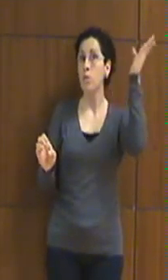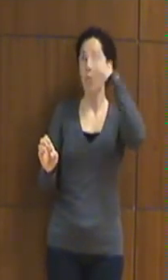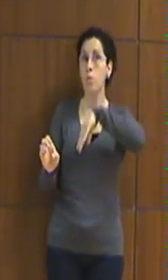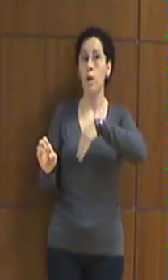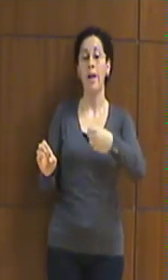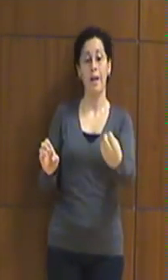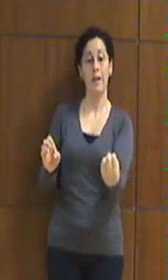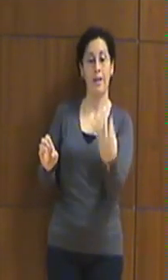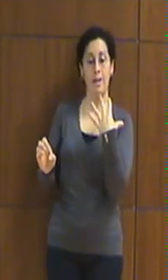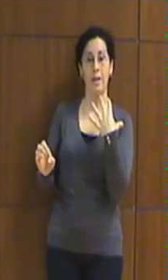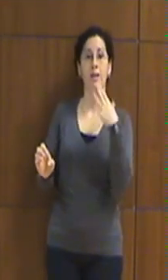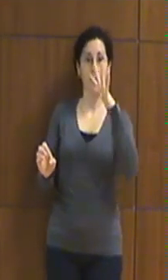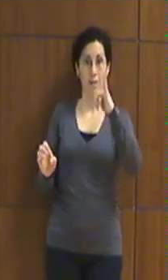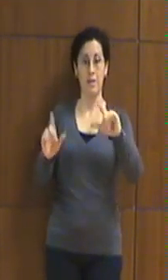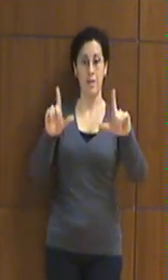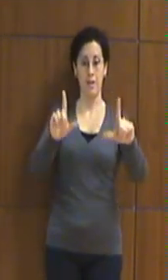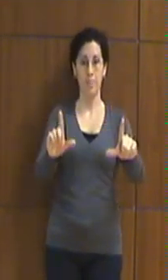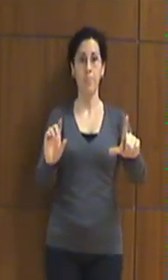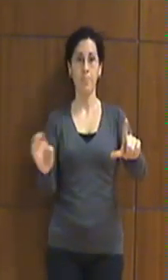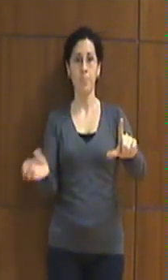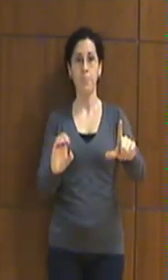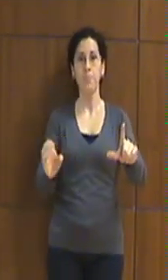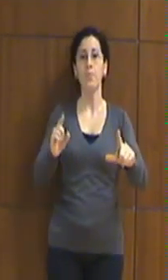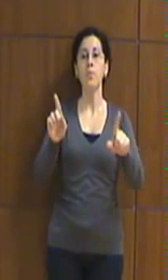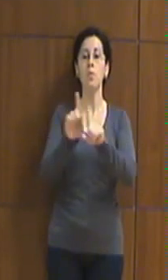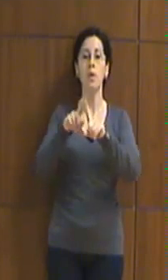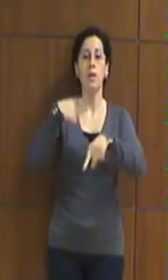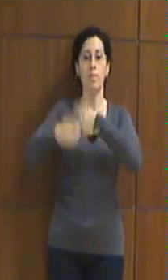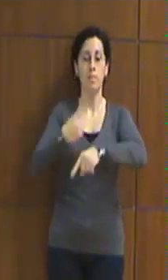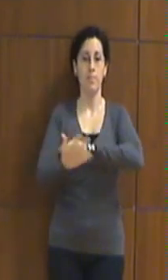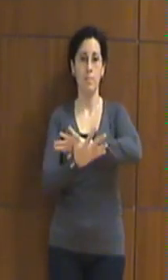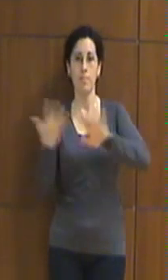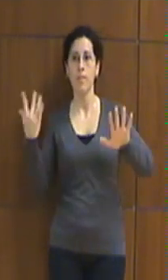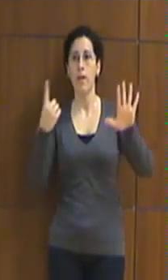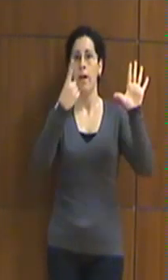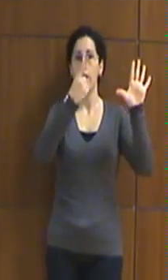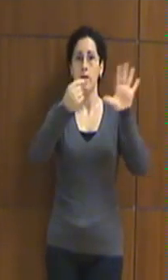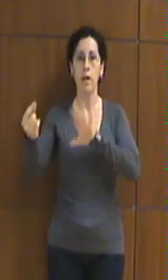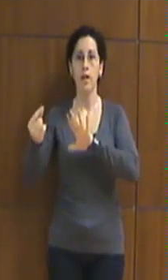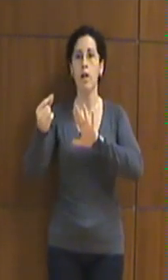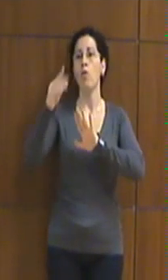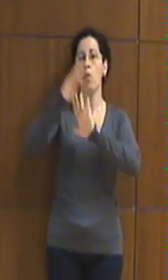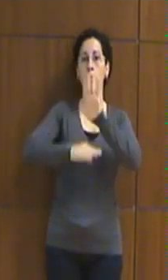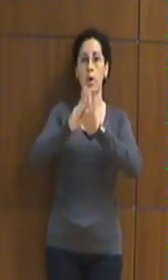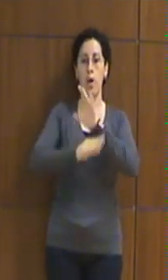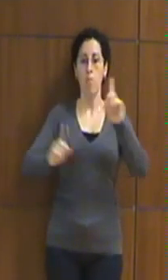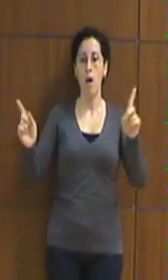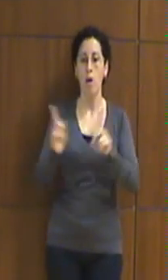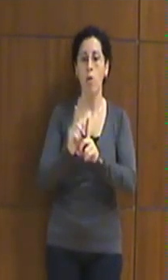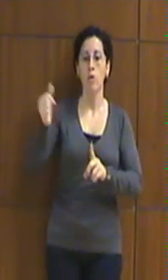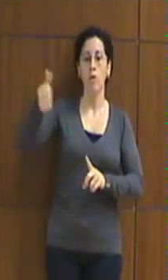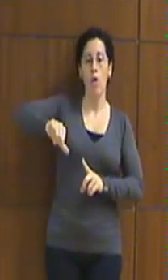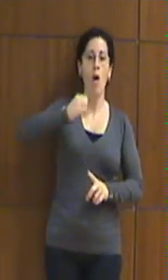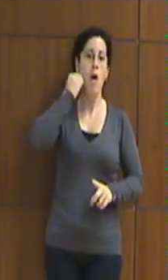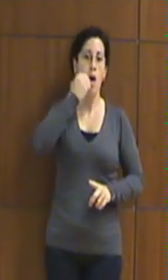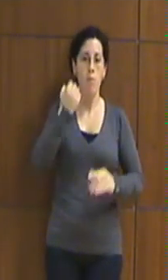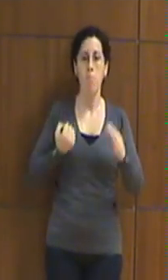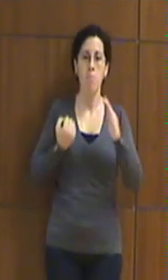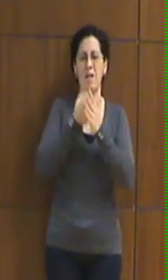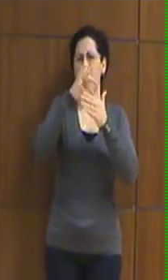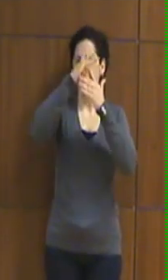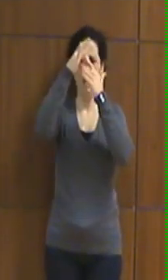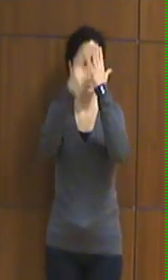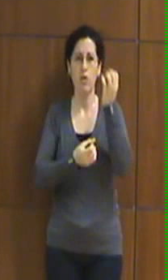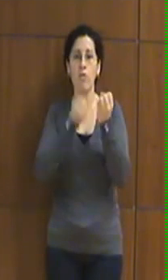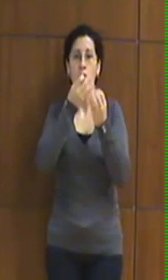la pantallita digital te aparece centrifugado, 600 revoluciones, programa corto, detergente máximo, no sé qué, un montón de información, pero